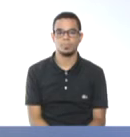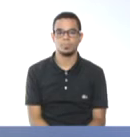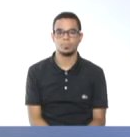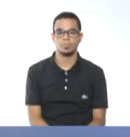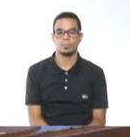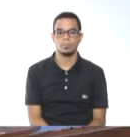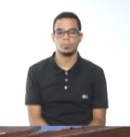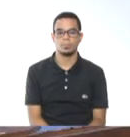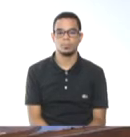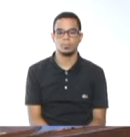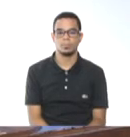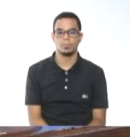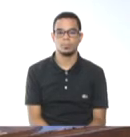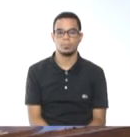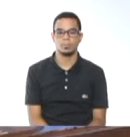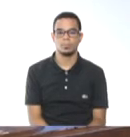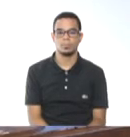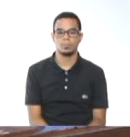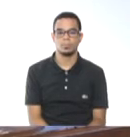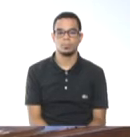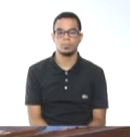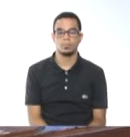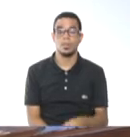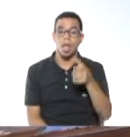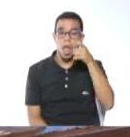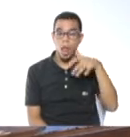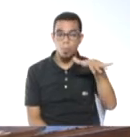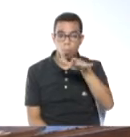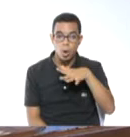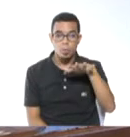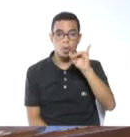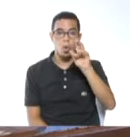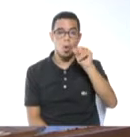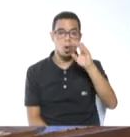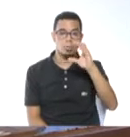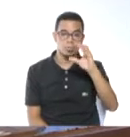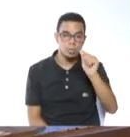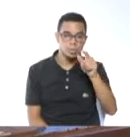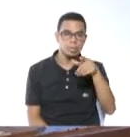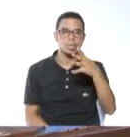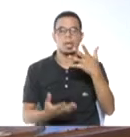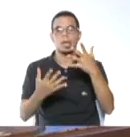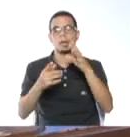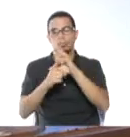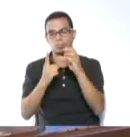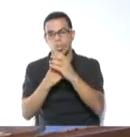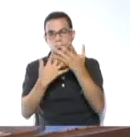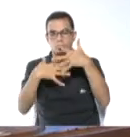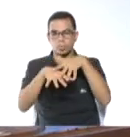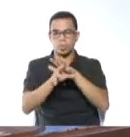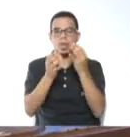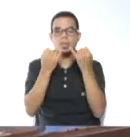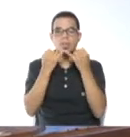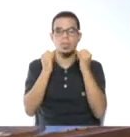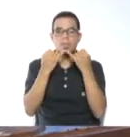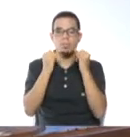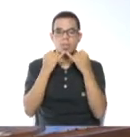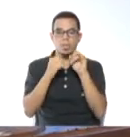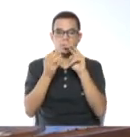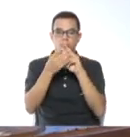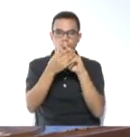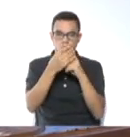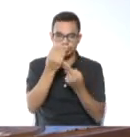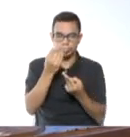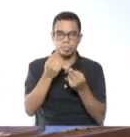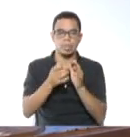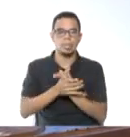de canto. El pueblo inga hemos fortalecido a través de una interculturalidad bilingüe y la educación